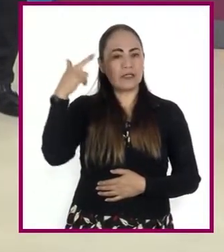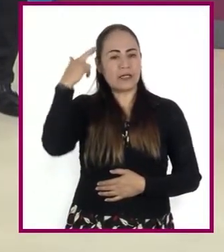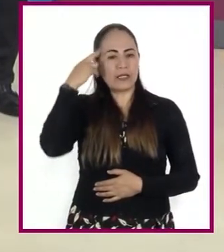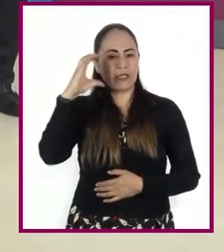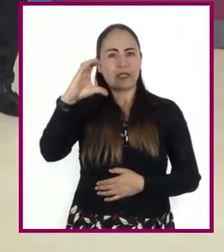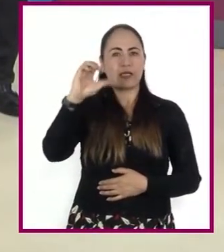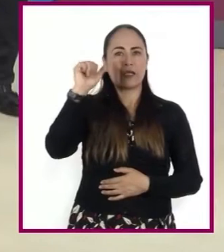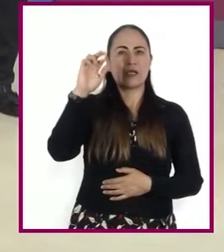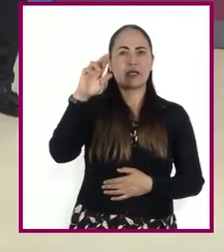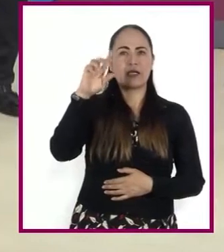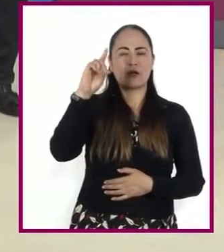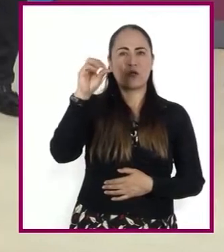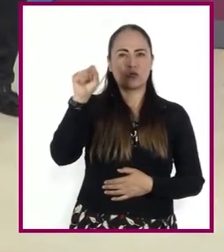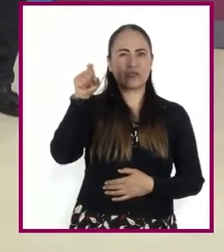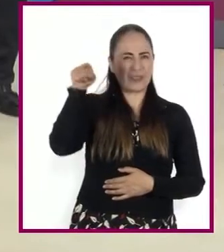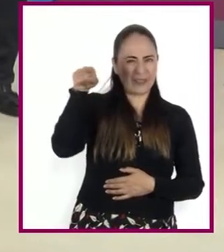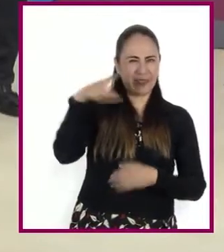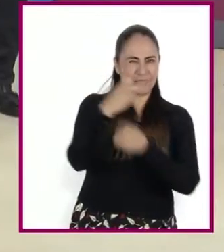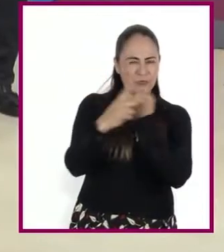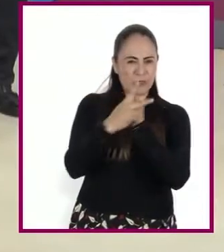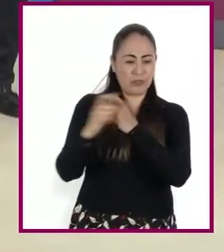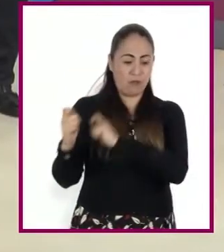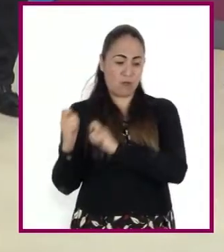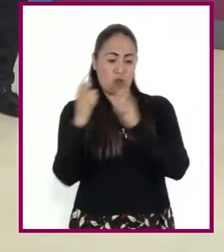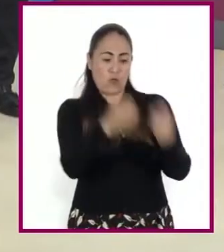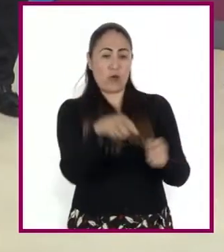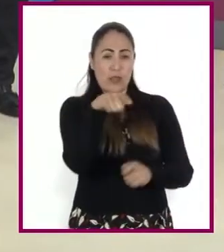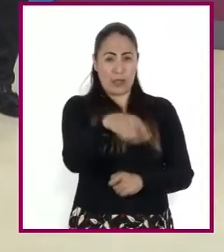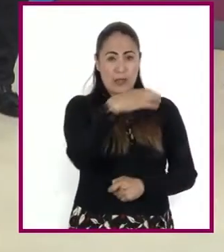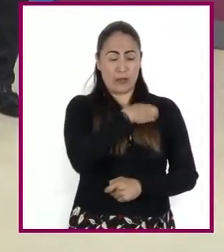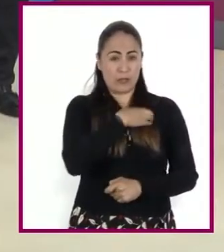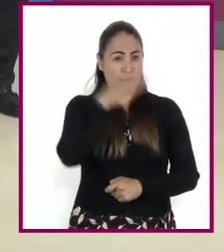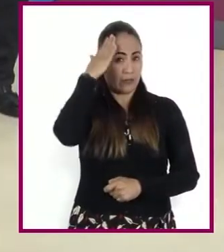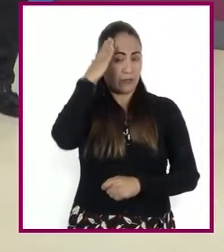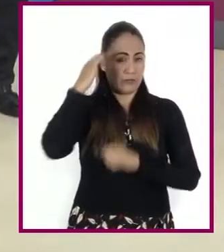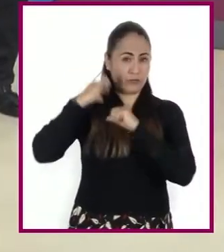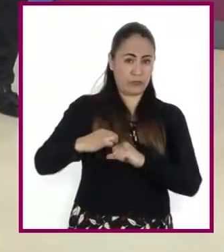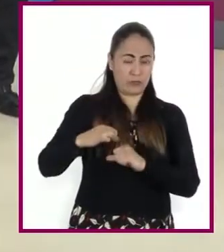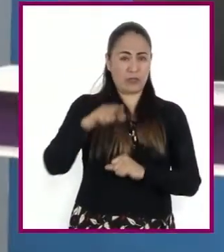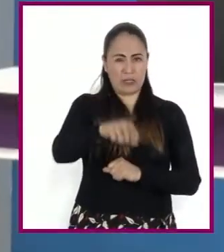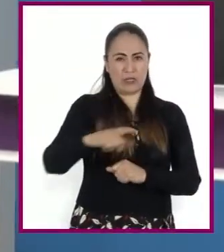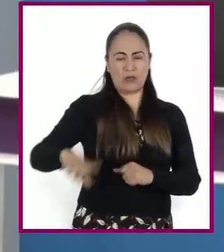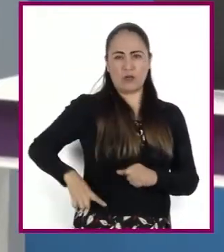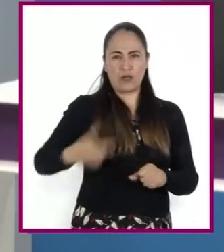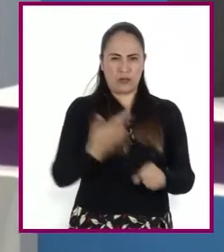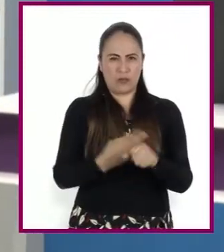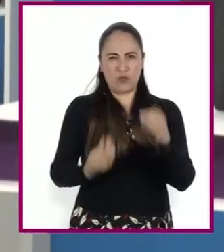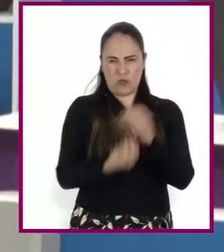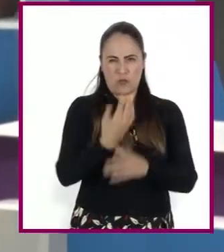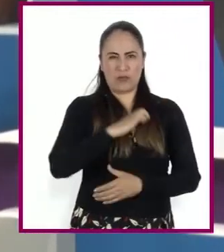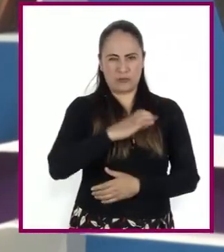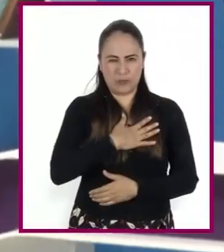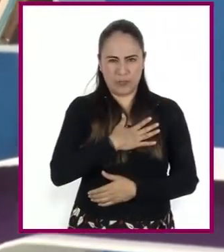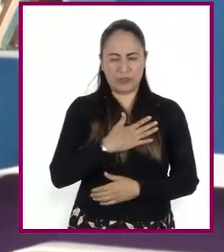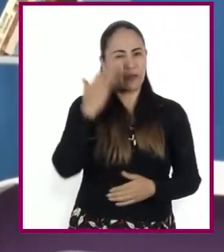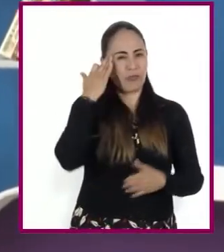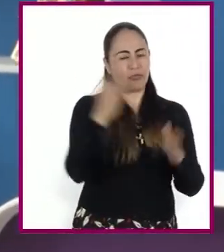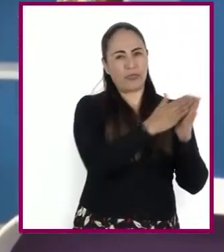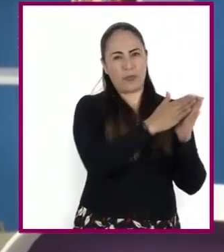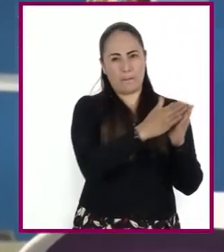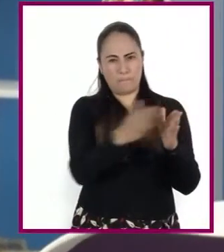España? La primera etapa, que corresponde al gobierno e influencia política de Hernán Cortés sobre